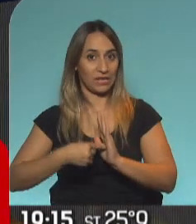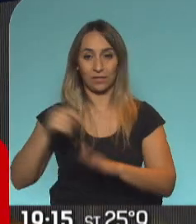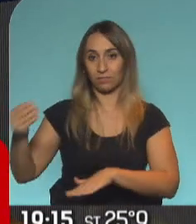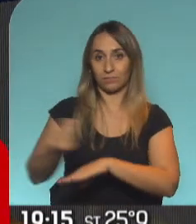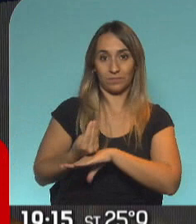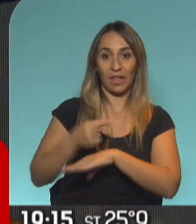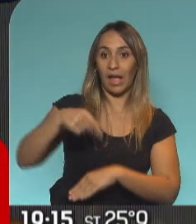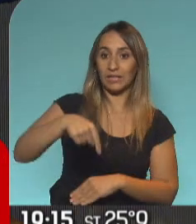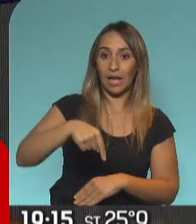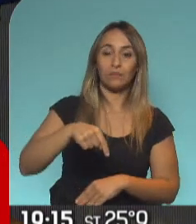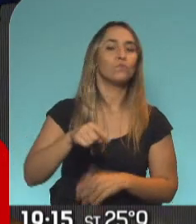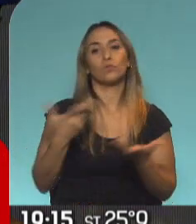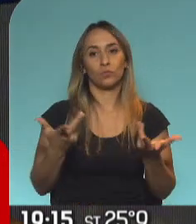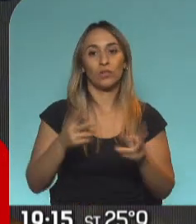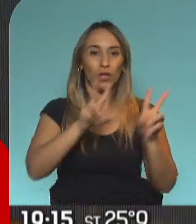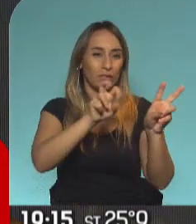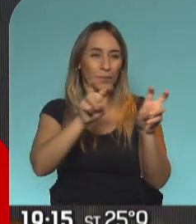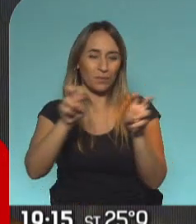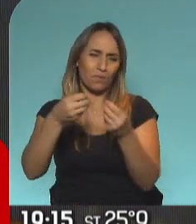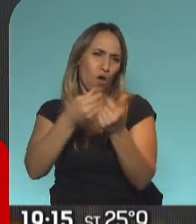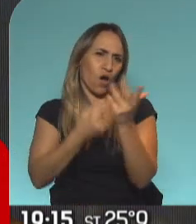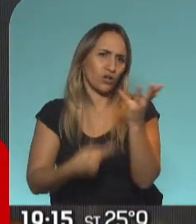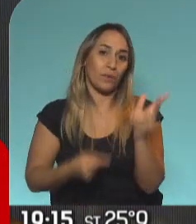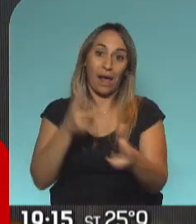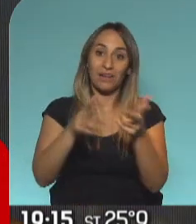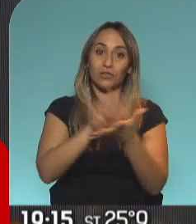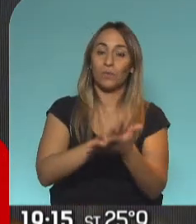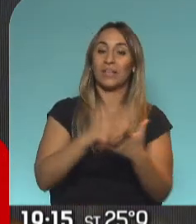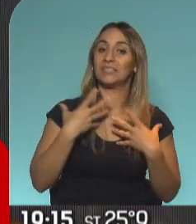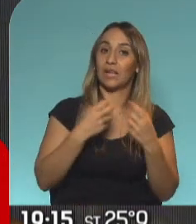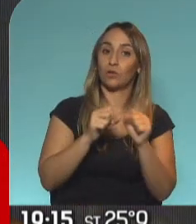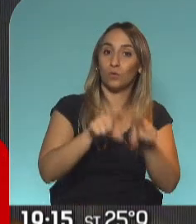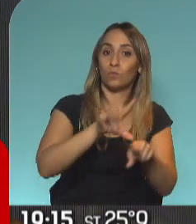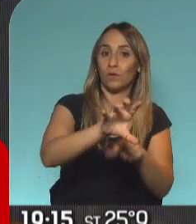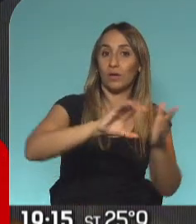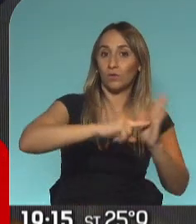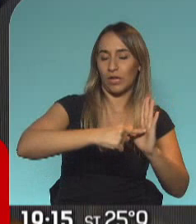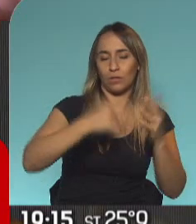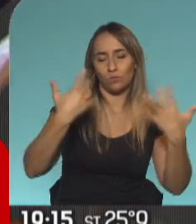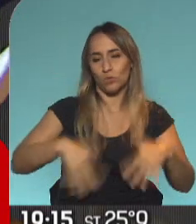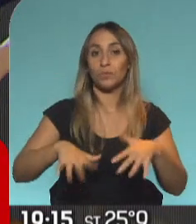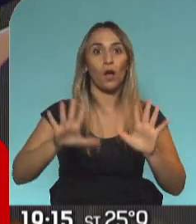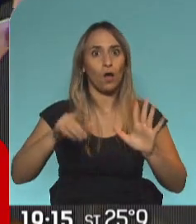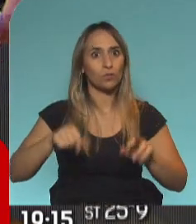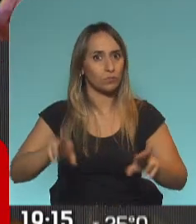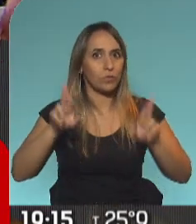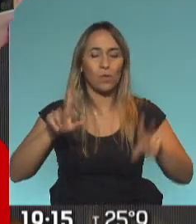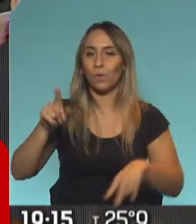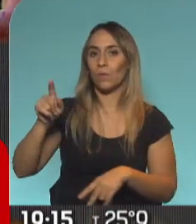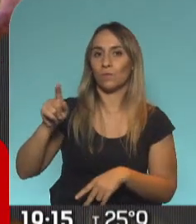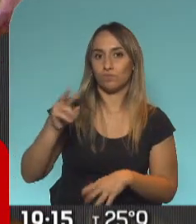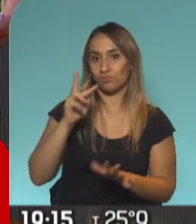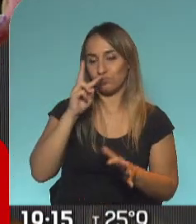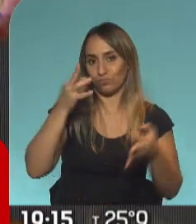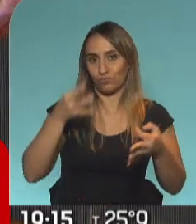hablar. Hay muchísimos temas para hablar en salud de Provincia de Buenos Aires, pero oportunísima la visita que tenemos prometiendo